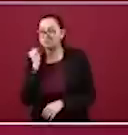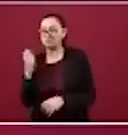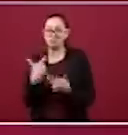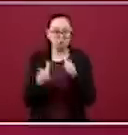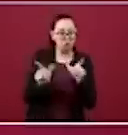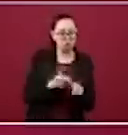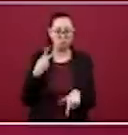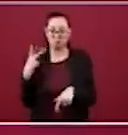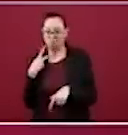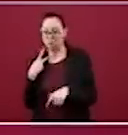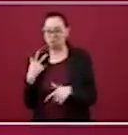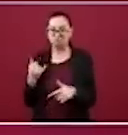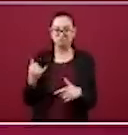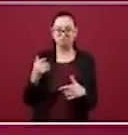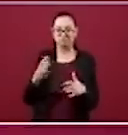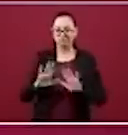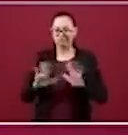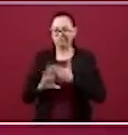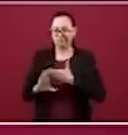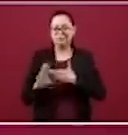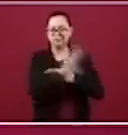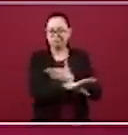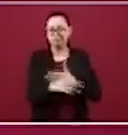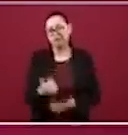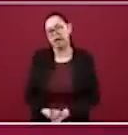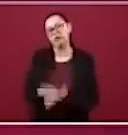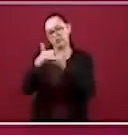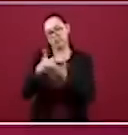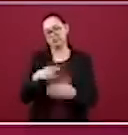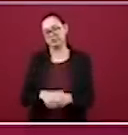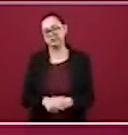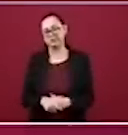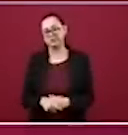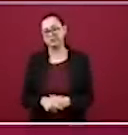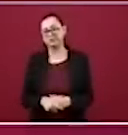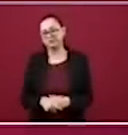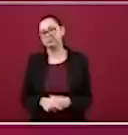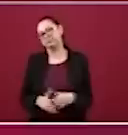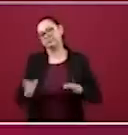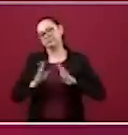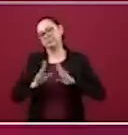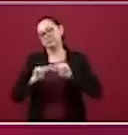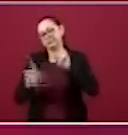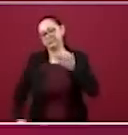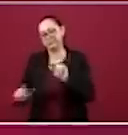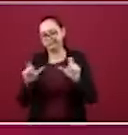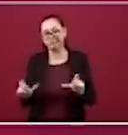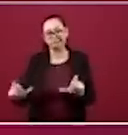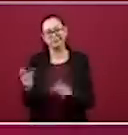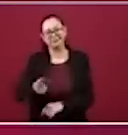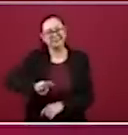partidistas nos ayuden, porque necesitamos la Guardia Nacional